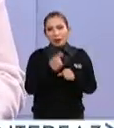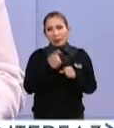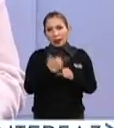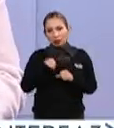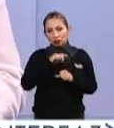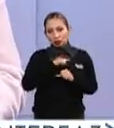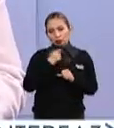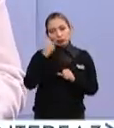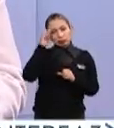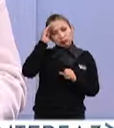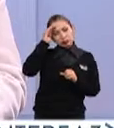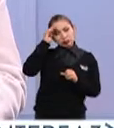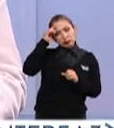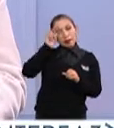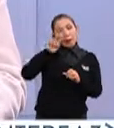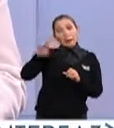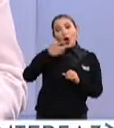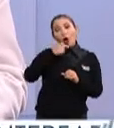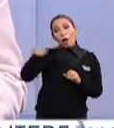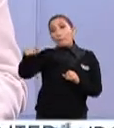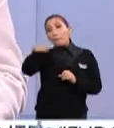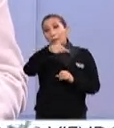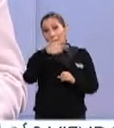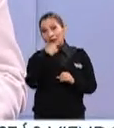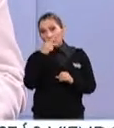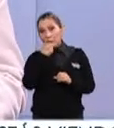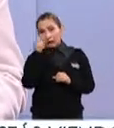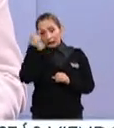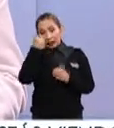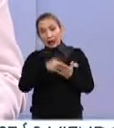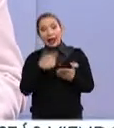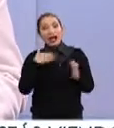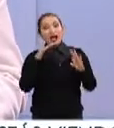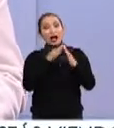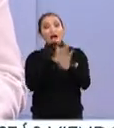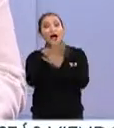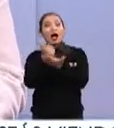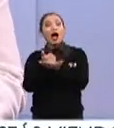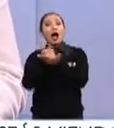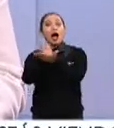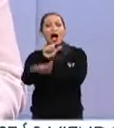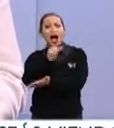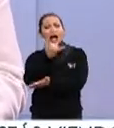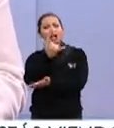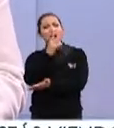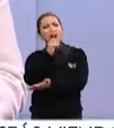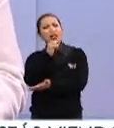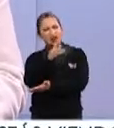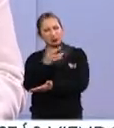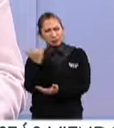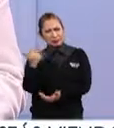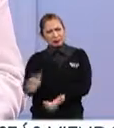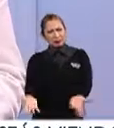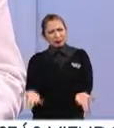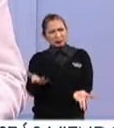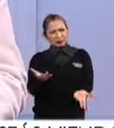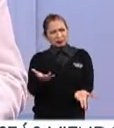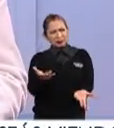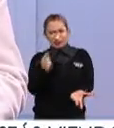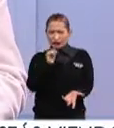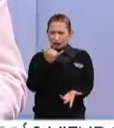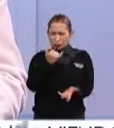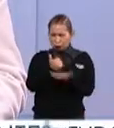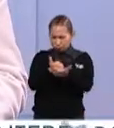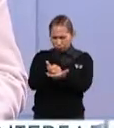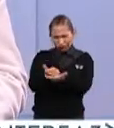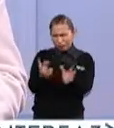que nosotros tenemos es que los varones creen que estar en casa es ayudar, ¿no? Uh-huh. ¿Y qué implica esto? Que se reconoce nuevamente que